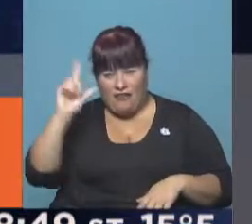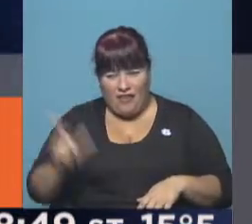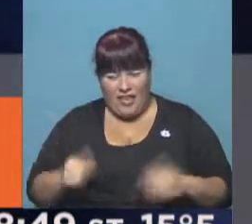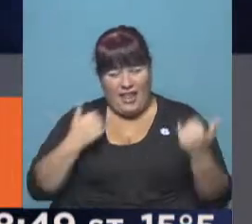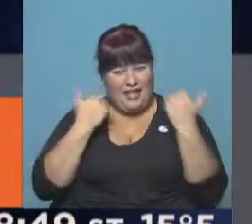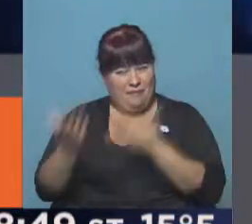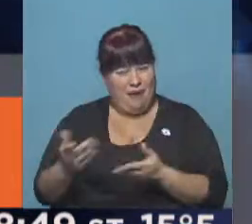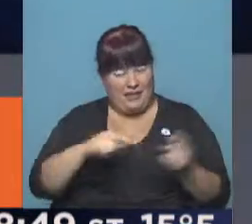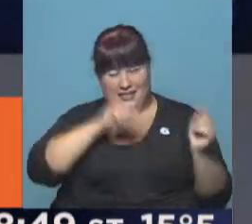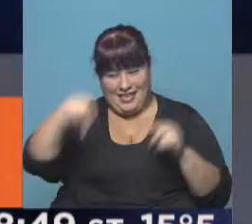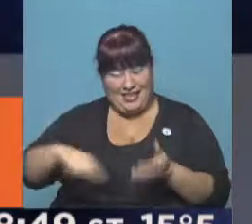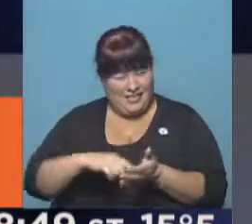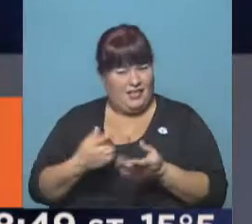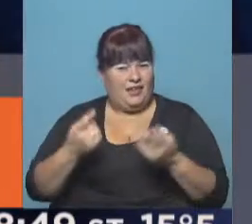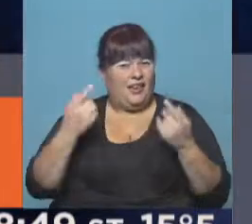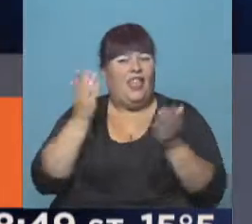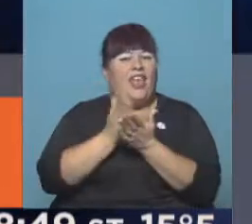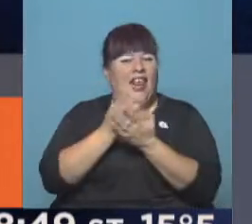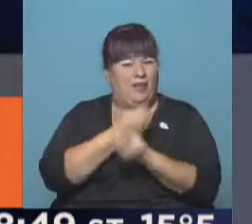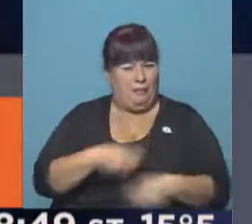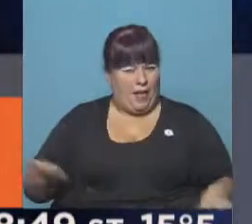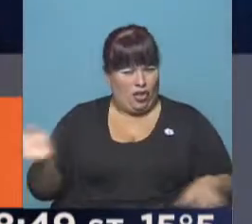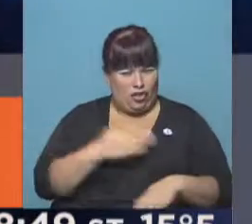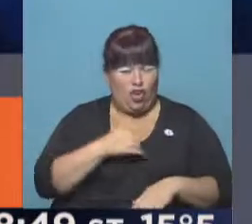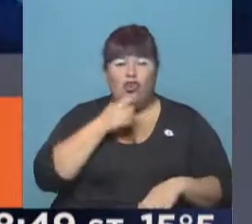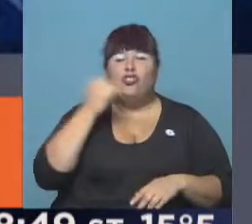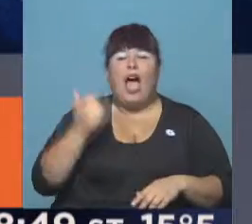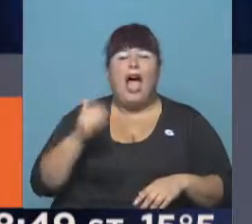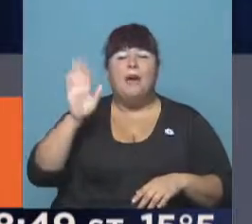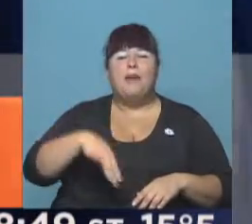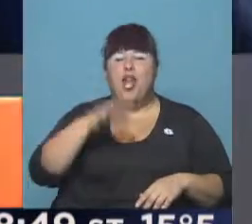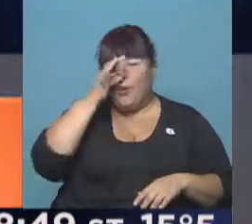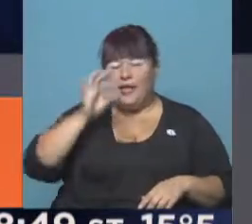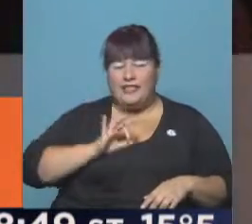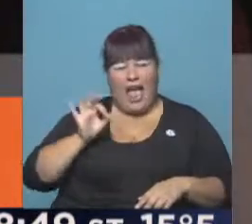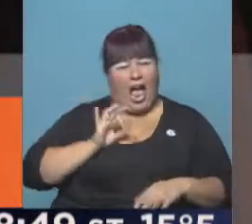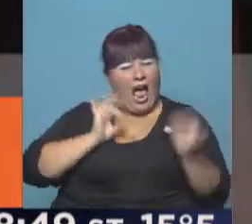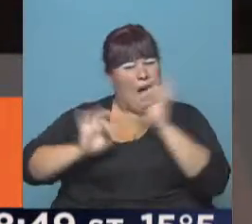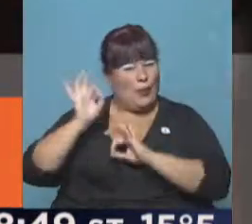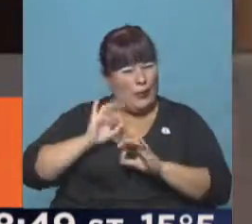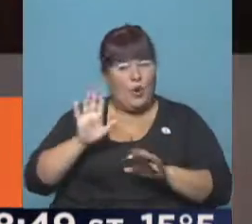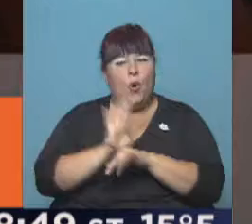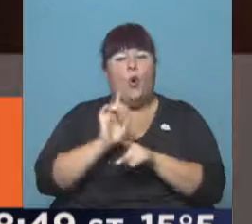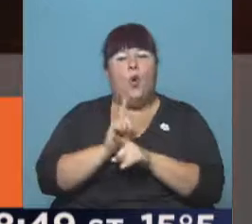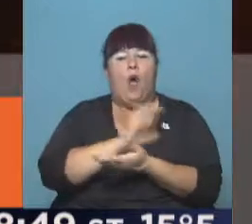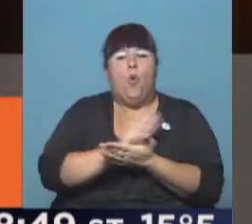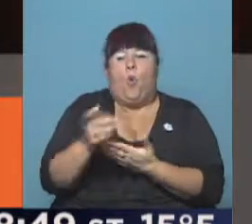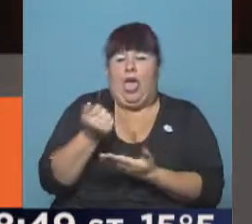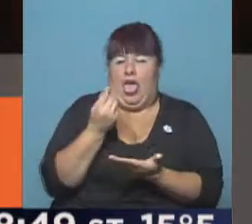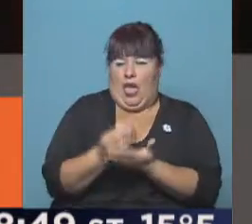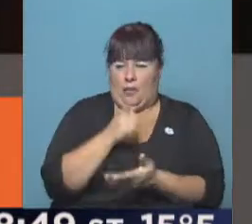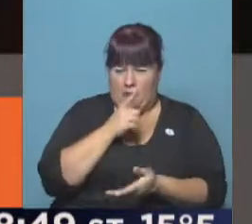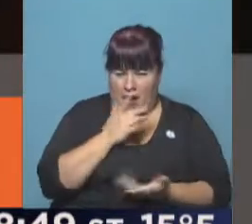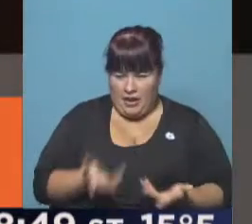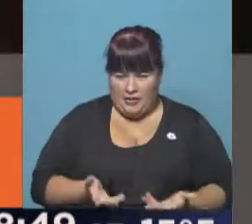traspasada este y han perdido todos los derechos todos los que tienen menos de 20 años de antigüedad y están como los que entraron recién a la